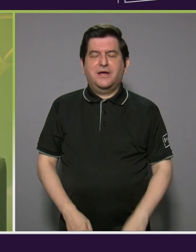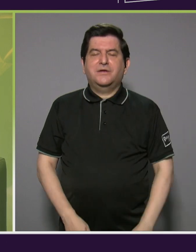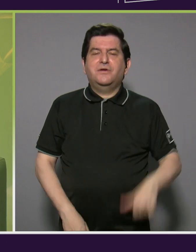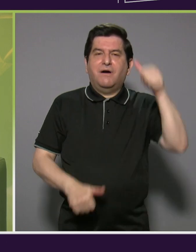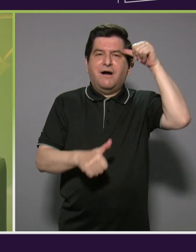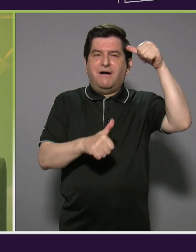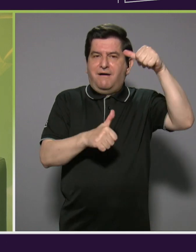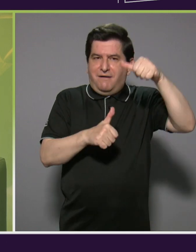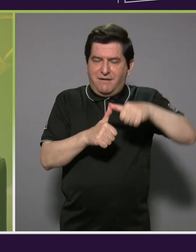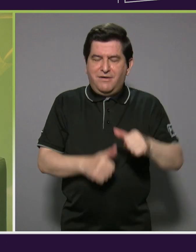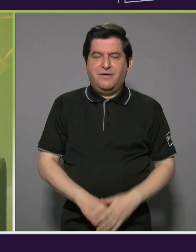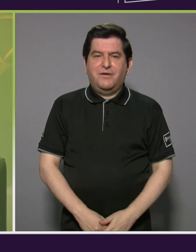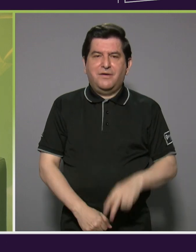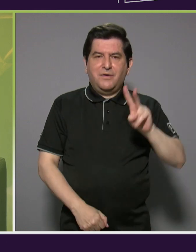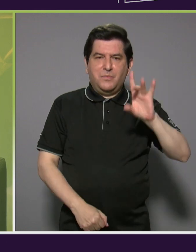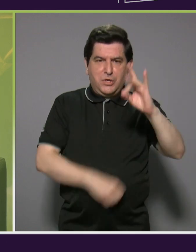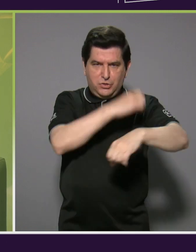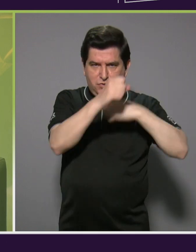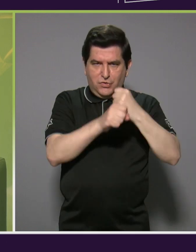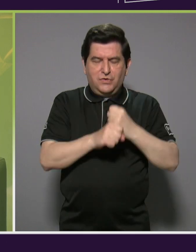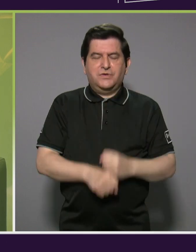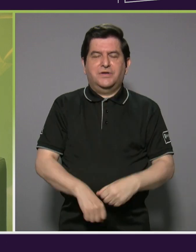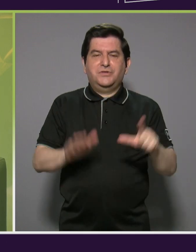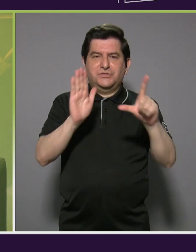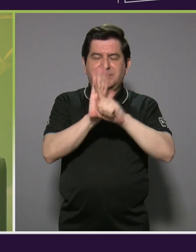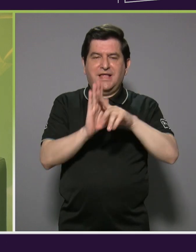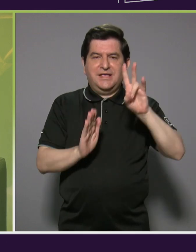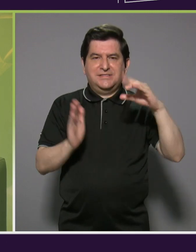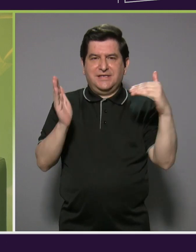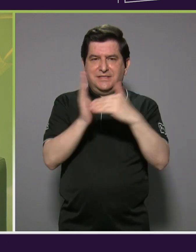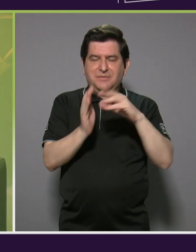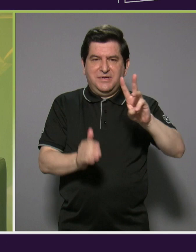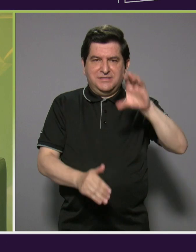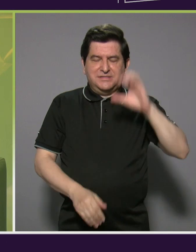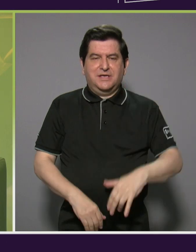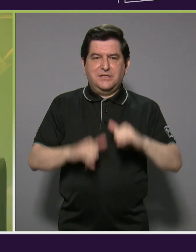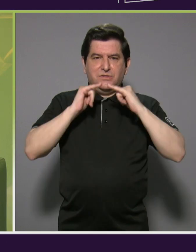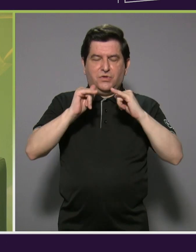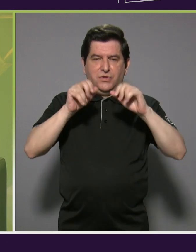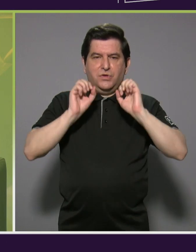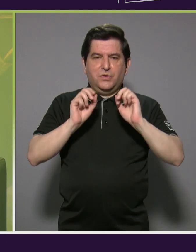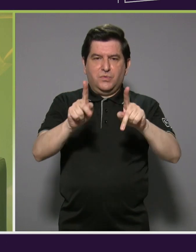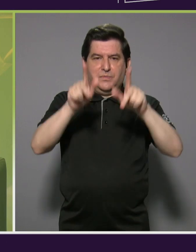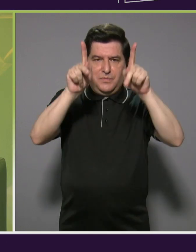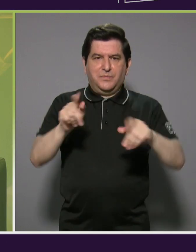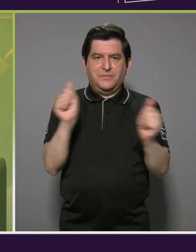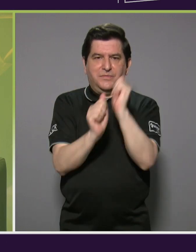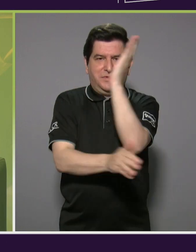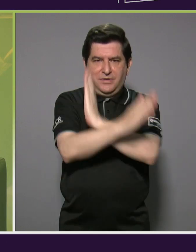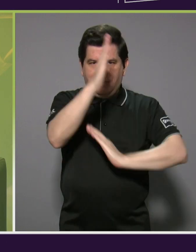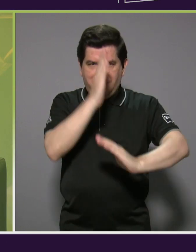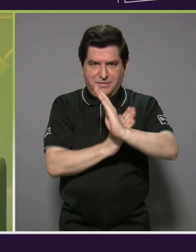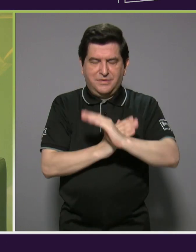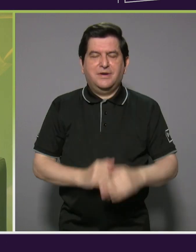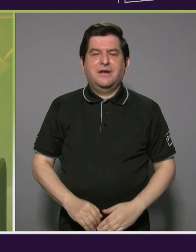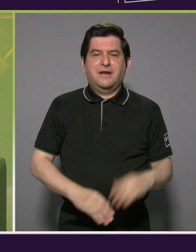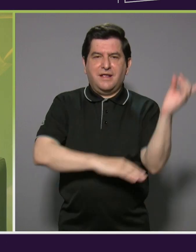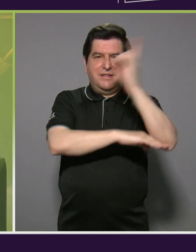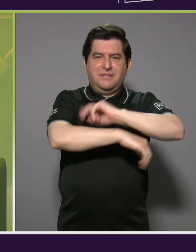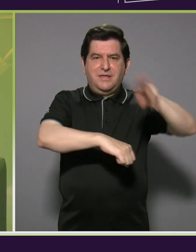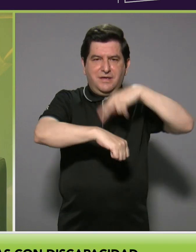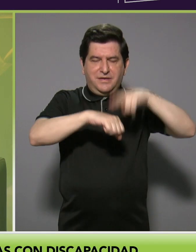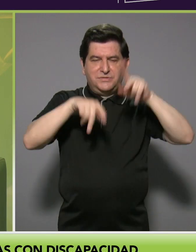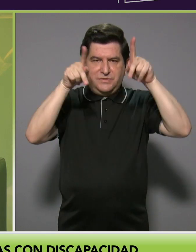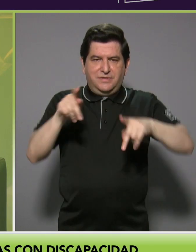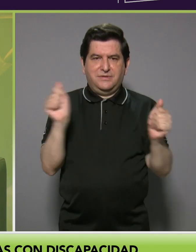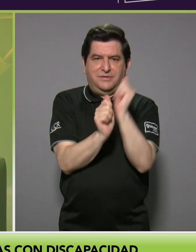conmemora el 28 aniversario de la Ley 7600 de Igualdad de Oportunidades para las Personas con Discapacidad y Día Nacional de las Personas